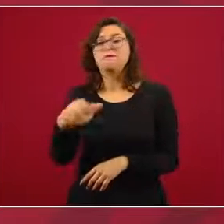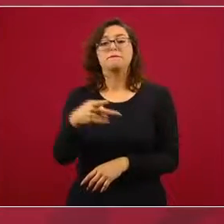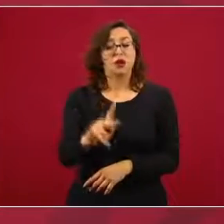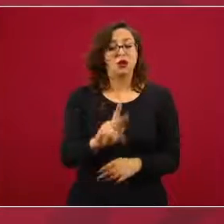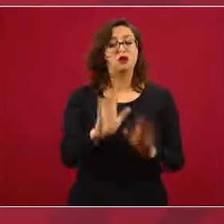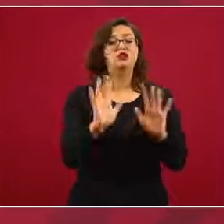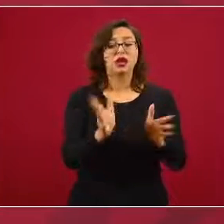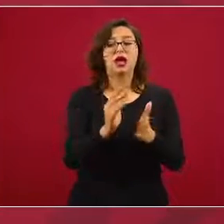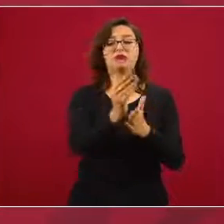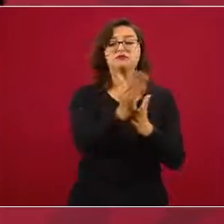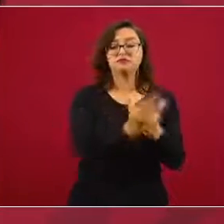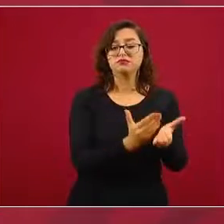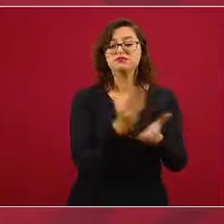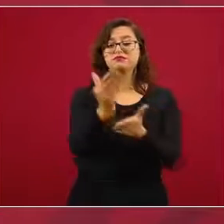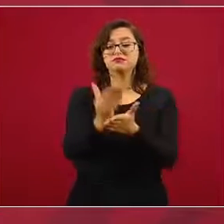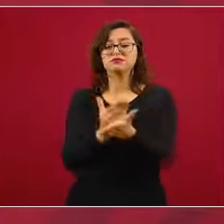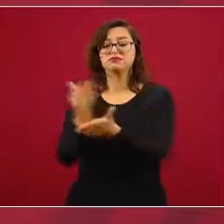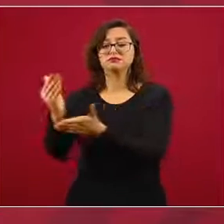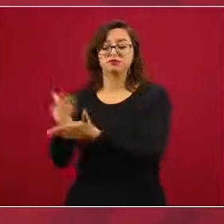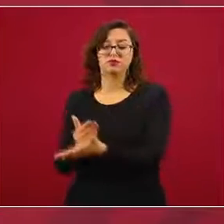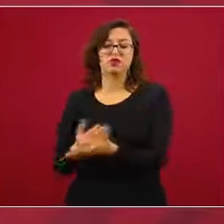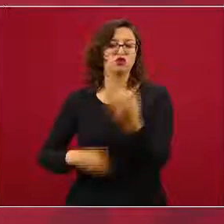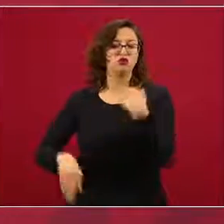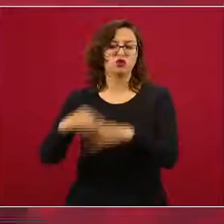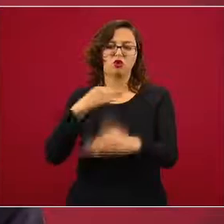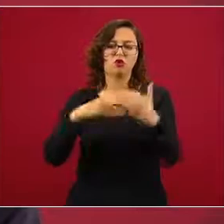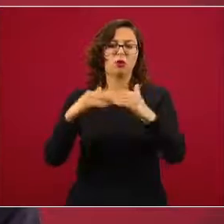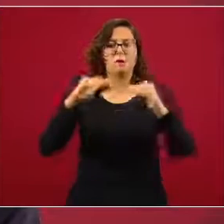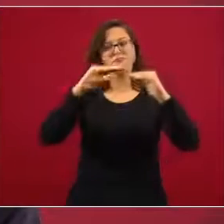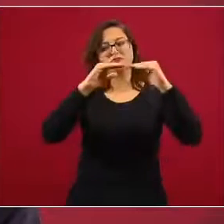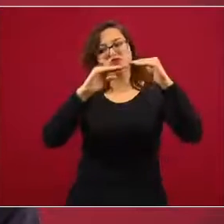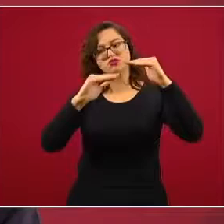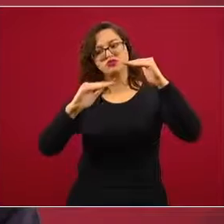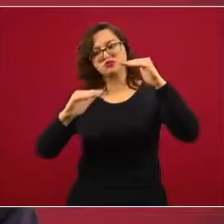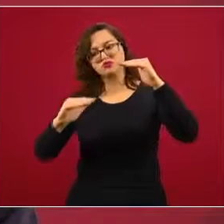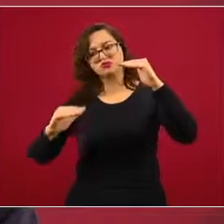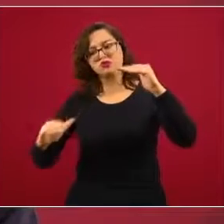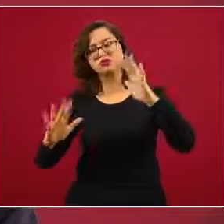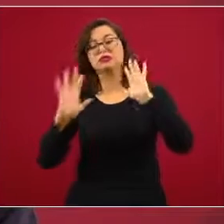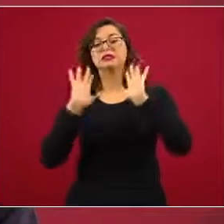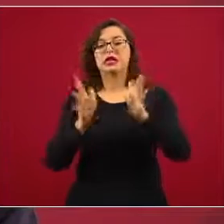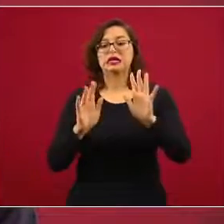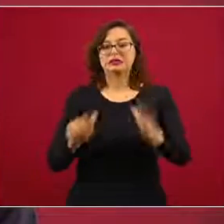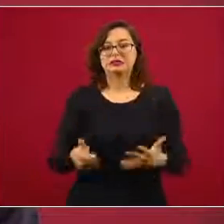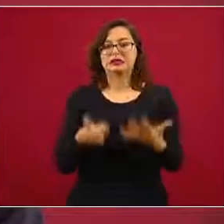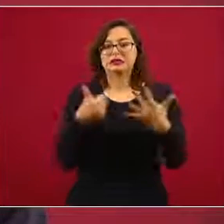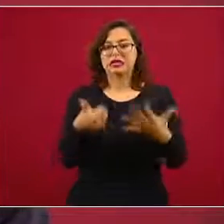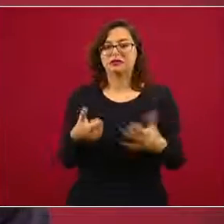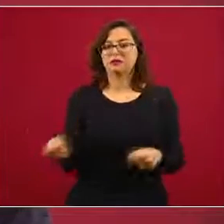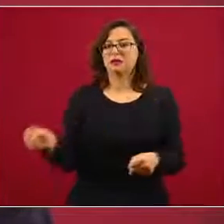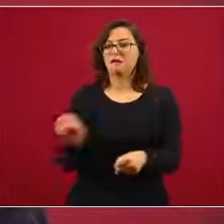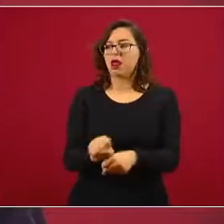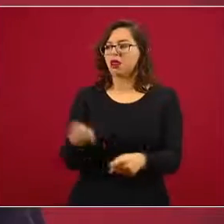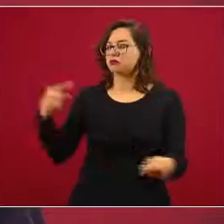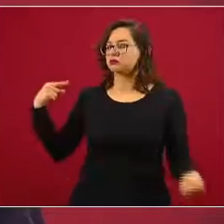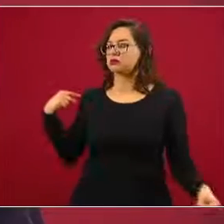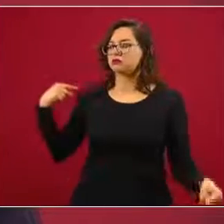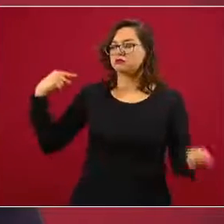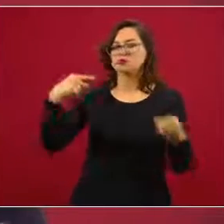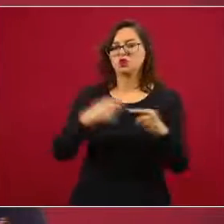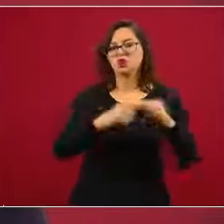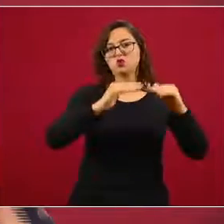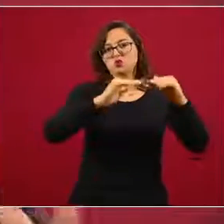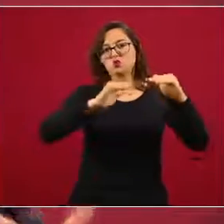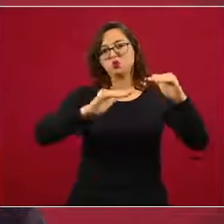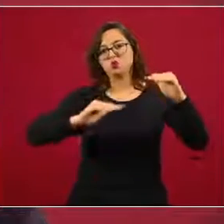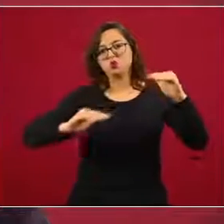presentan, pero van en un descenso también sostenido desde hace más de 6 semanas. Asimismo, los hospitales